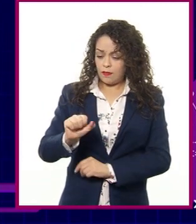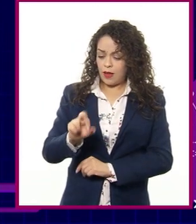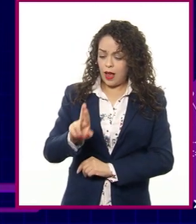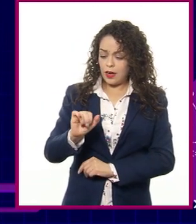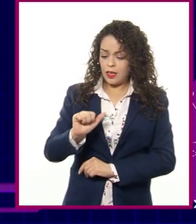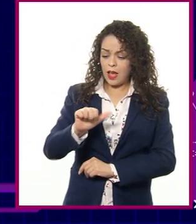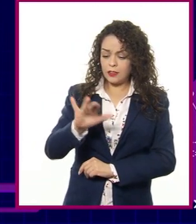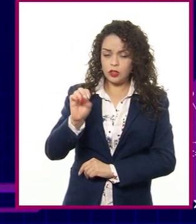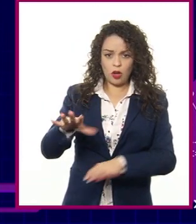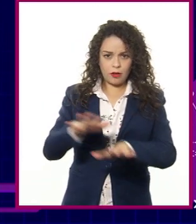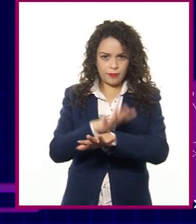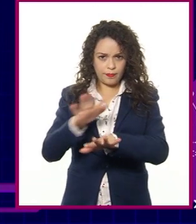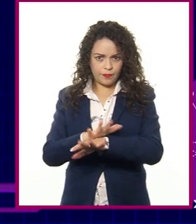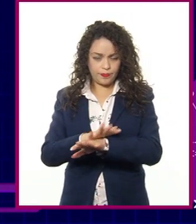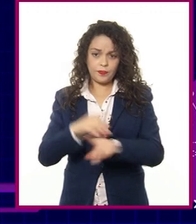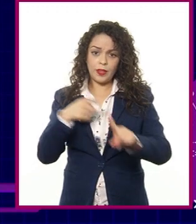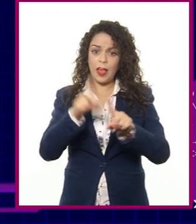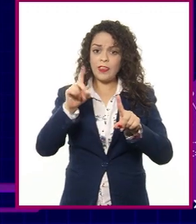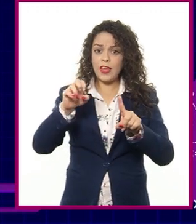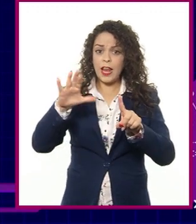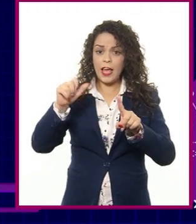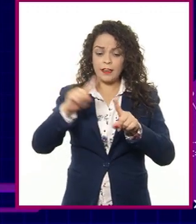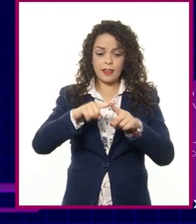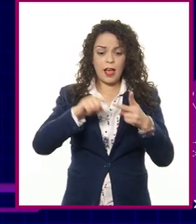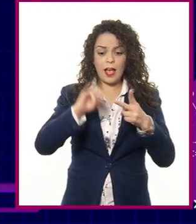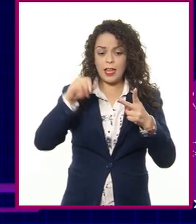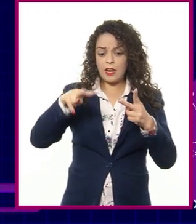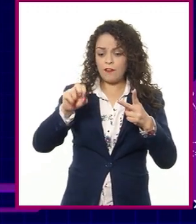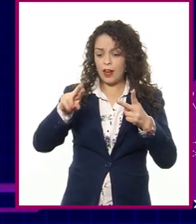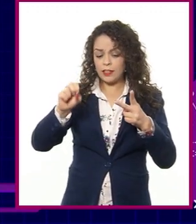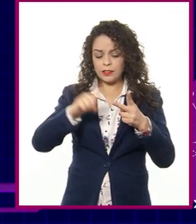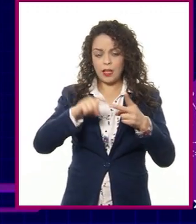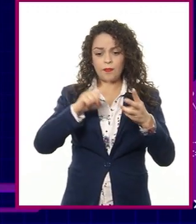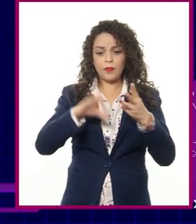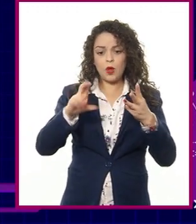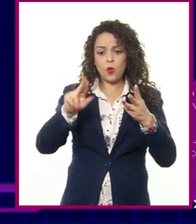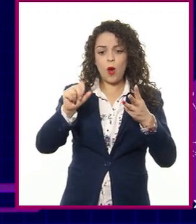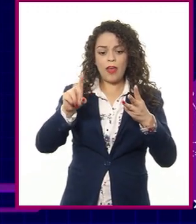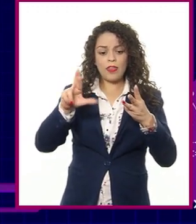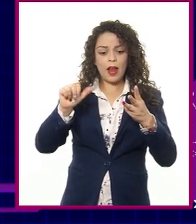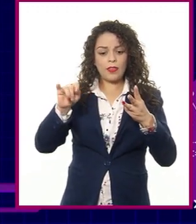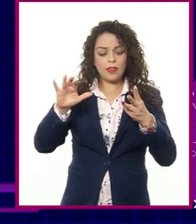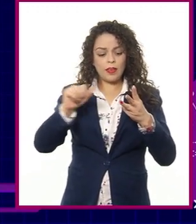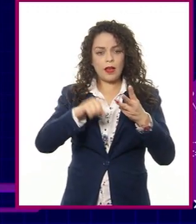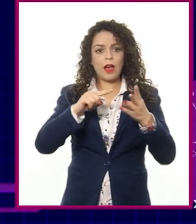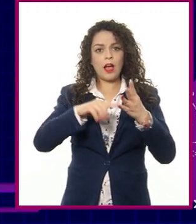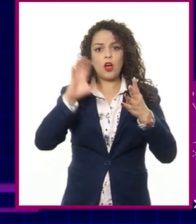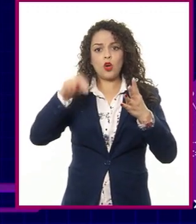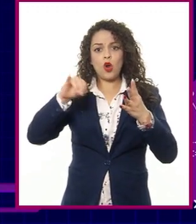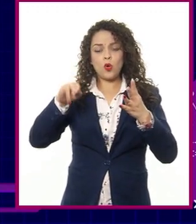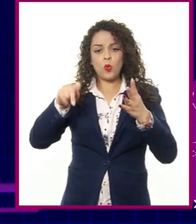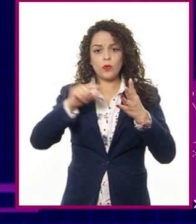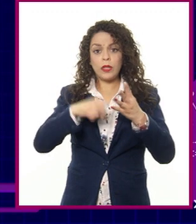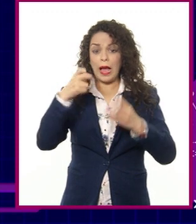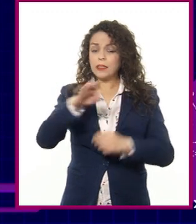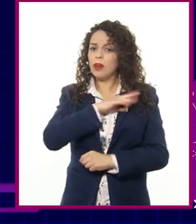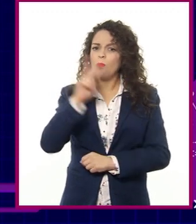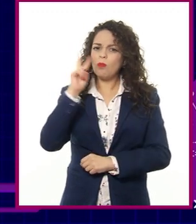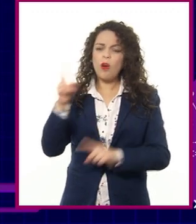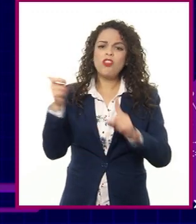variación directa, inversa, cuadrática y conjunta. Sus aplicaciones se pueden observar en el deporte,